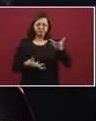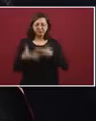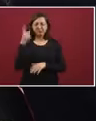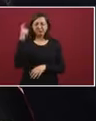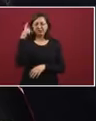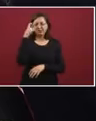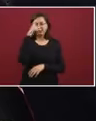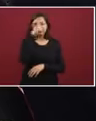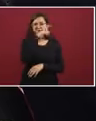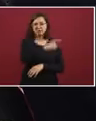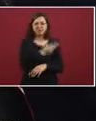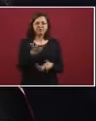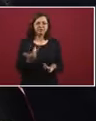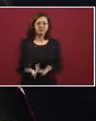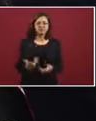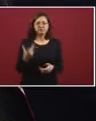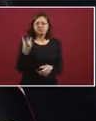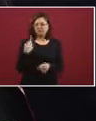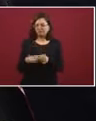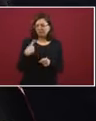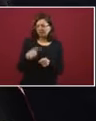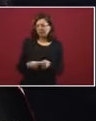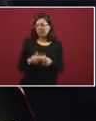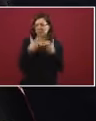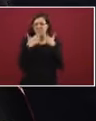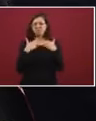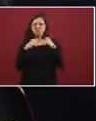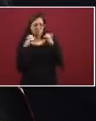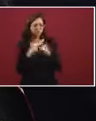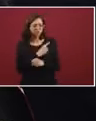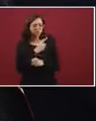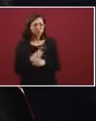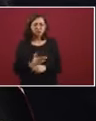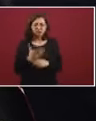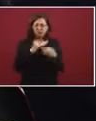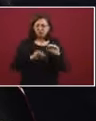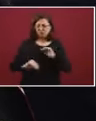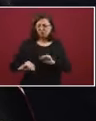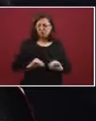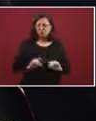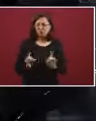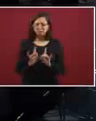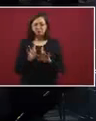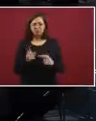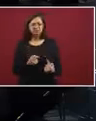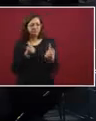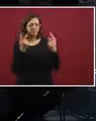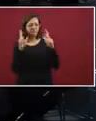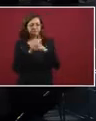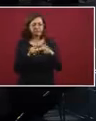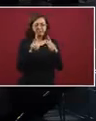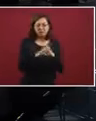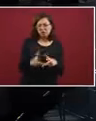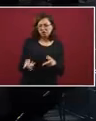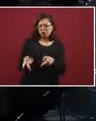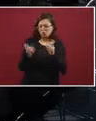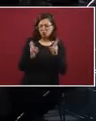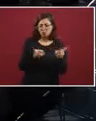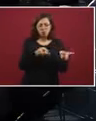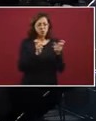de sanitario, de seguridad, de movilidad, de pequeños enfrentamientos. Ha habido robos. Por